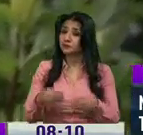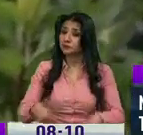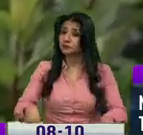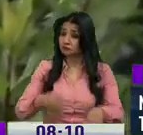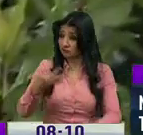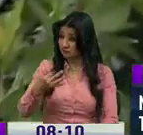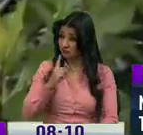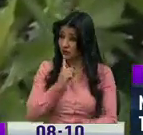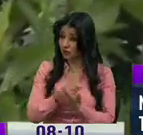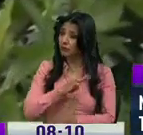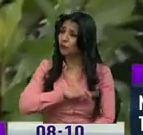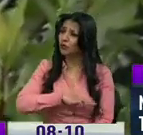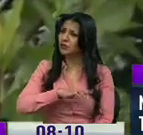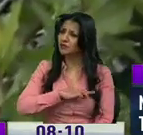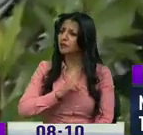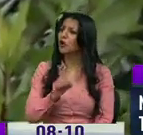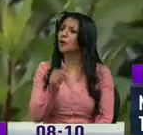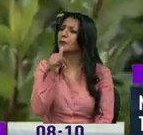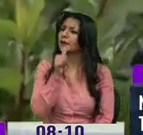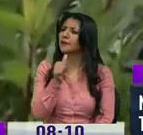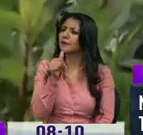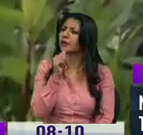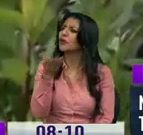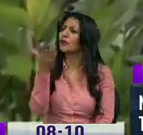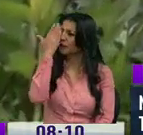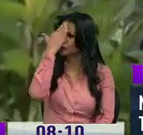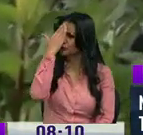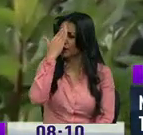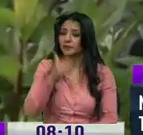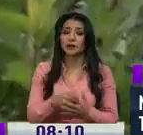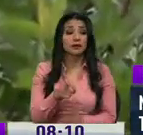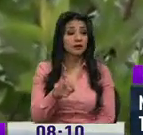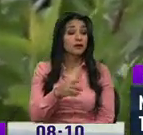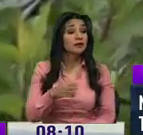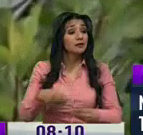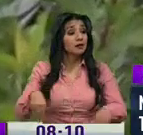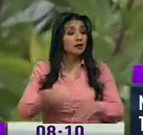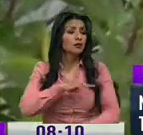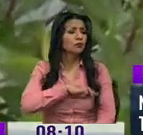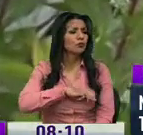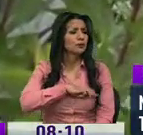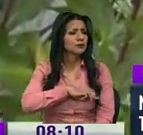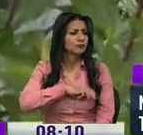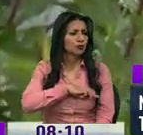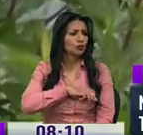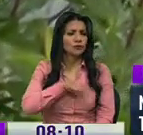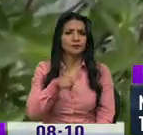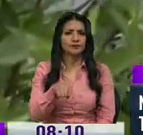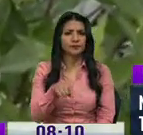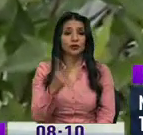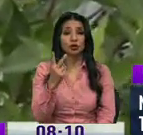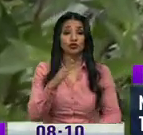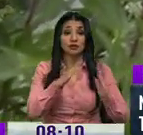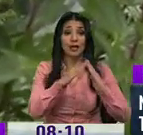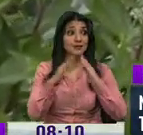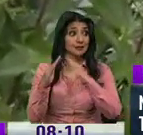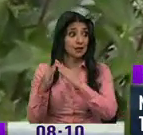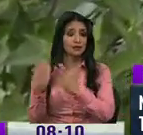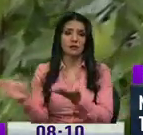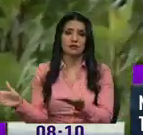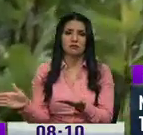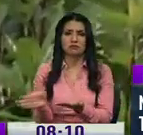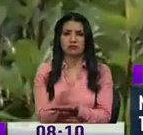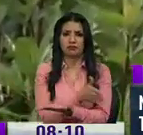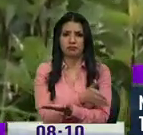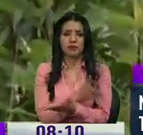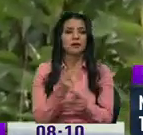es municipal o es un terreno privado? De hecho, es del municipio. Esto se derrumbó, aquí habían 2 casas, se derrocó porque